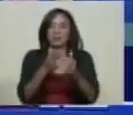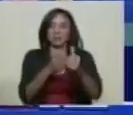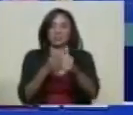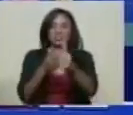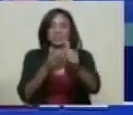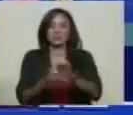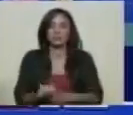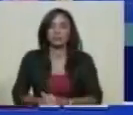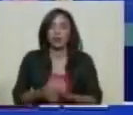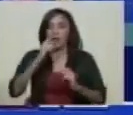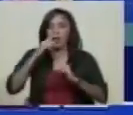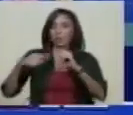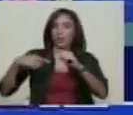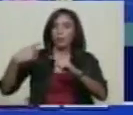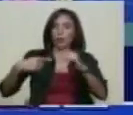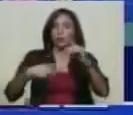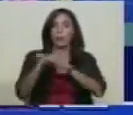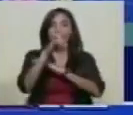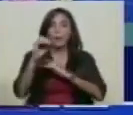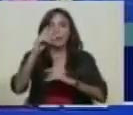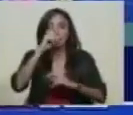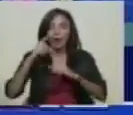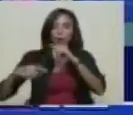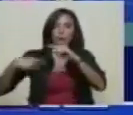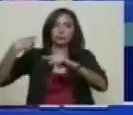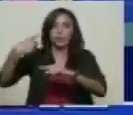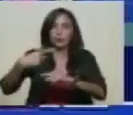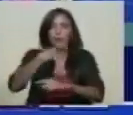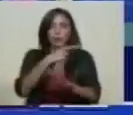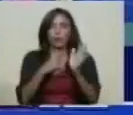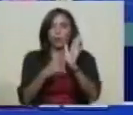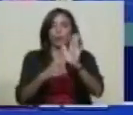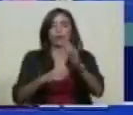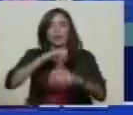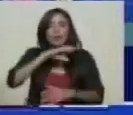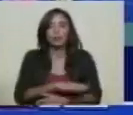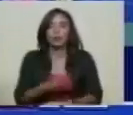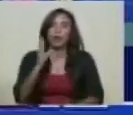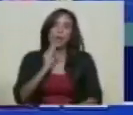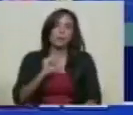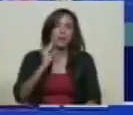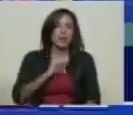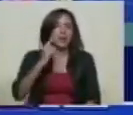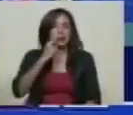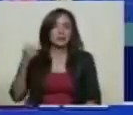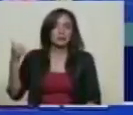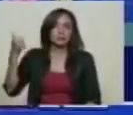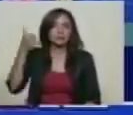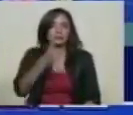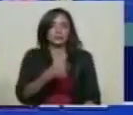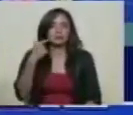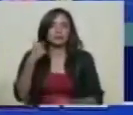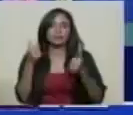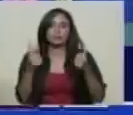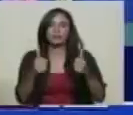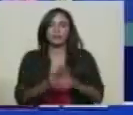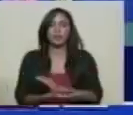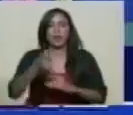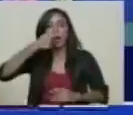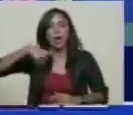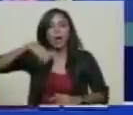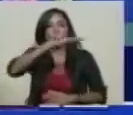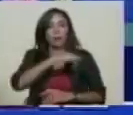20 años después, somos un proyecto histórico, experimentado, curtido en la lucha, y somos un